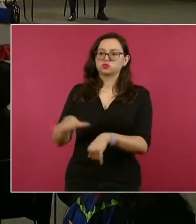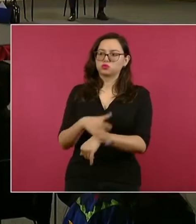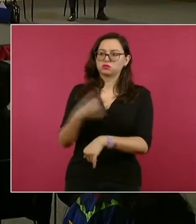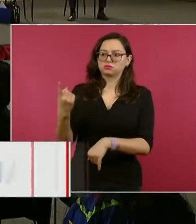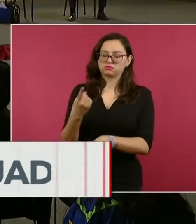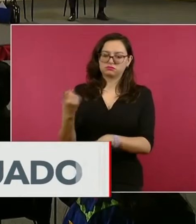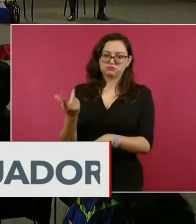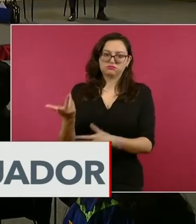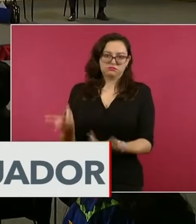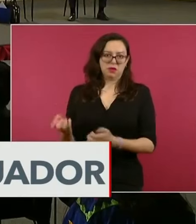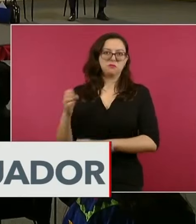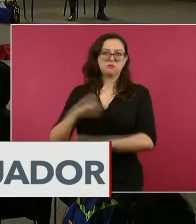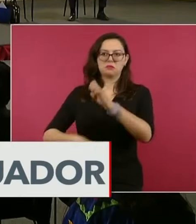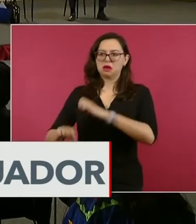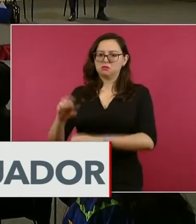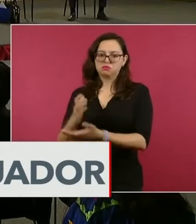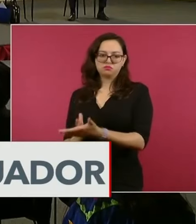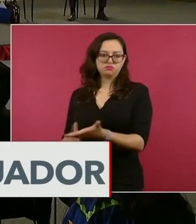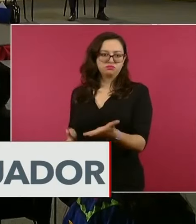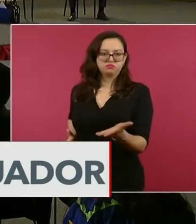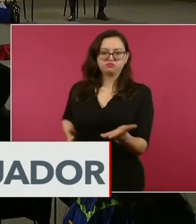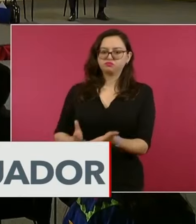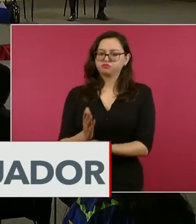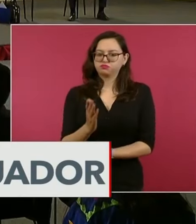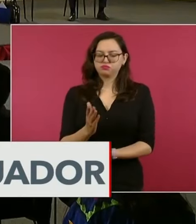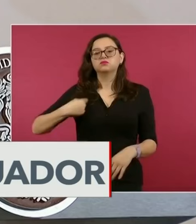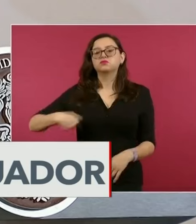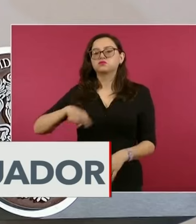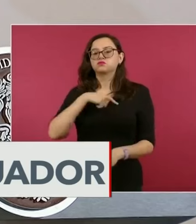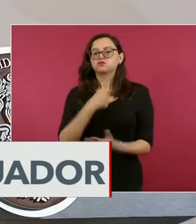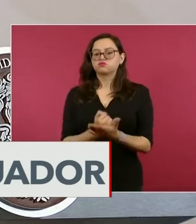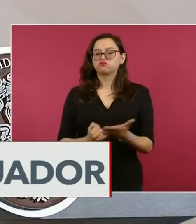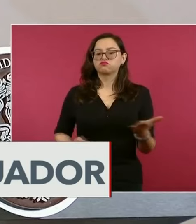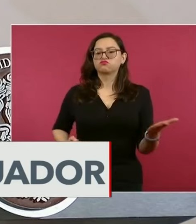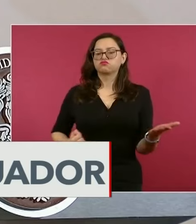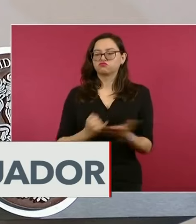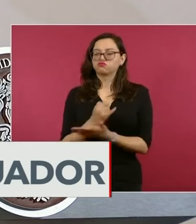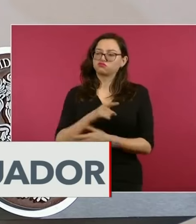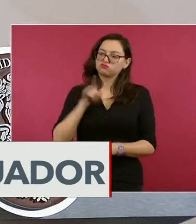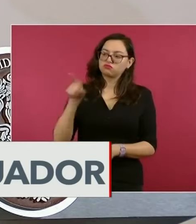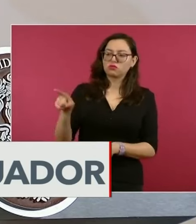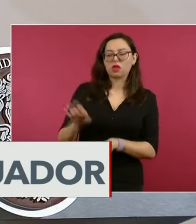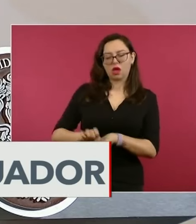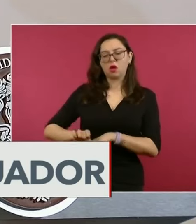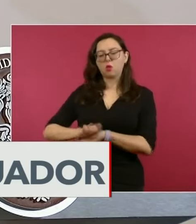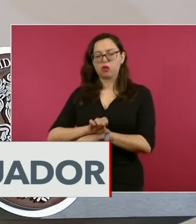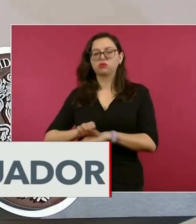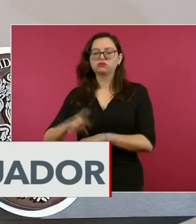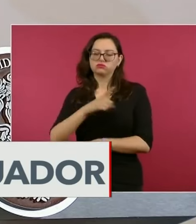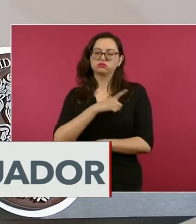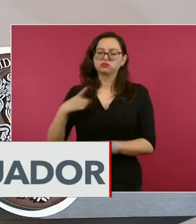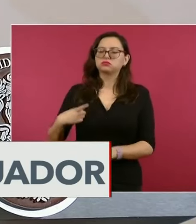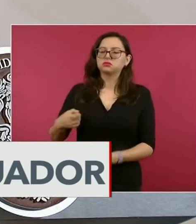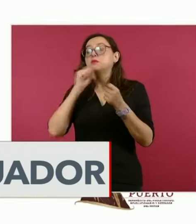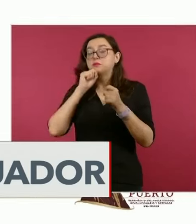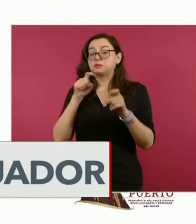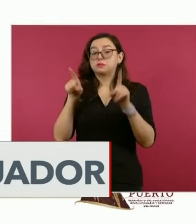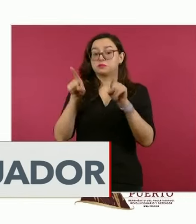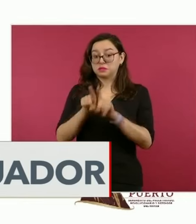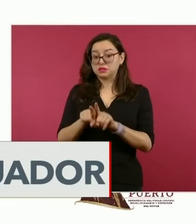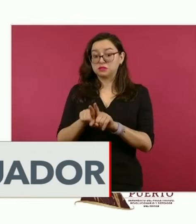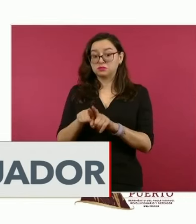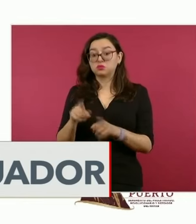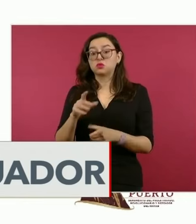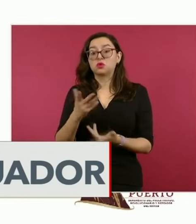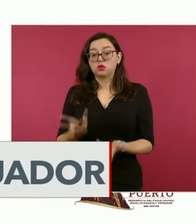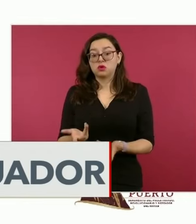En conferencia de prensa, la canciller Alicia Bárcena dijo que los quebrantos al derecho son inaceptables y deben